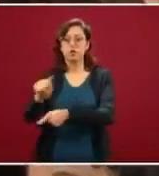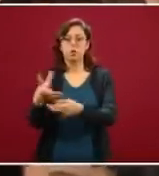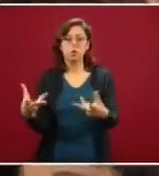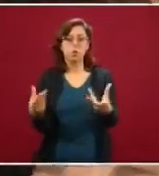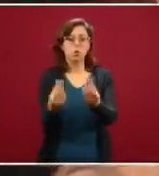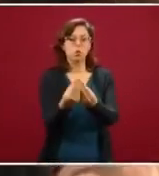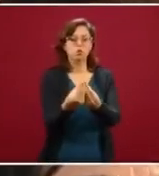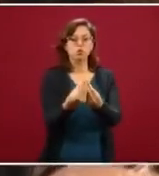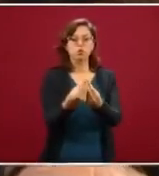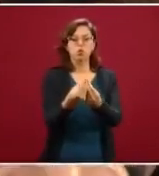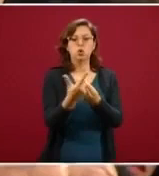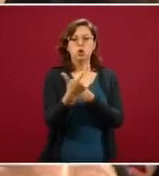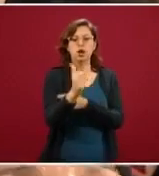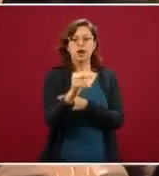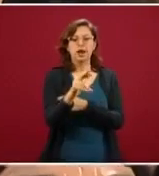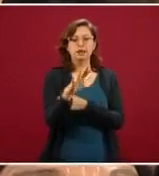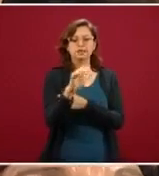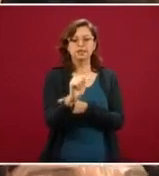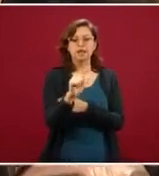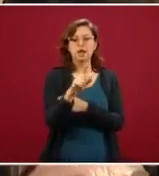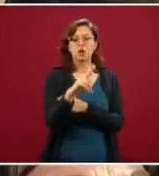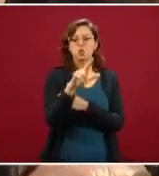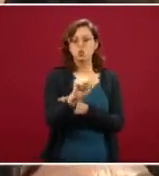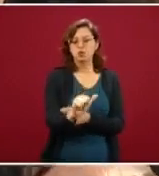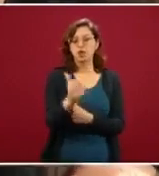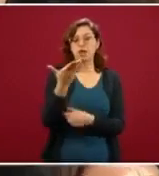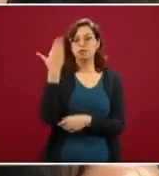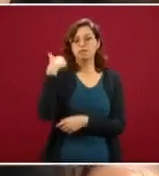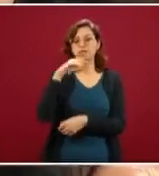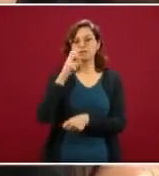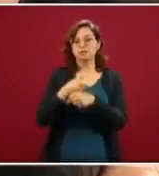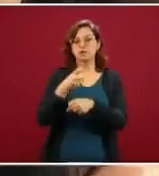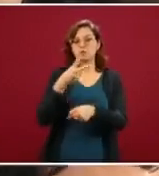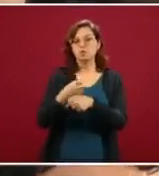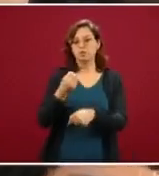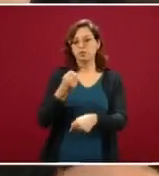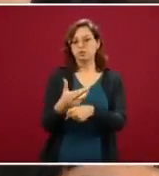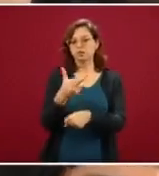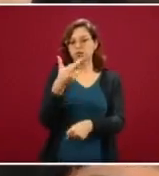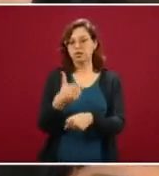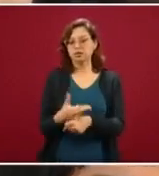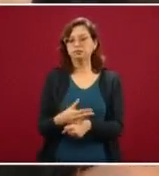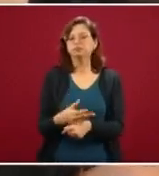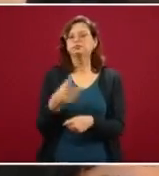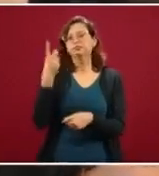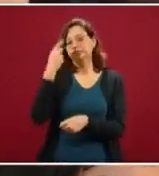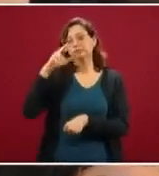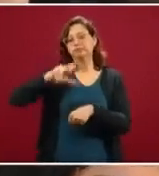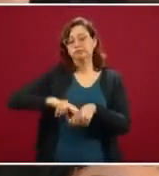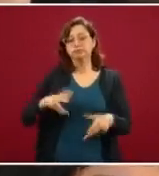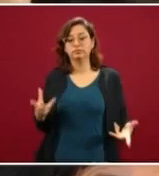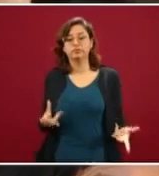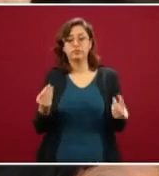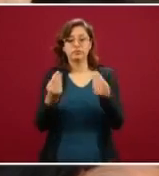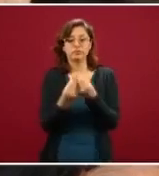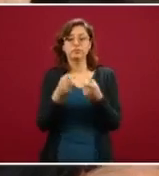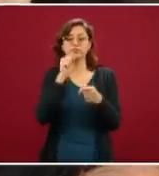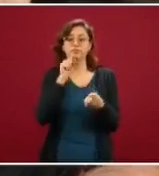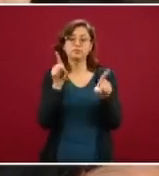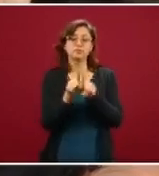Luna, incluso fueron subsecretarios en sus administraciones, directivos con ellos, y también